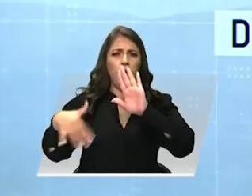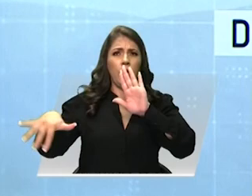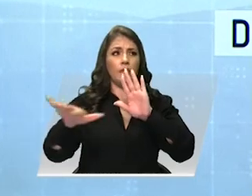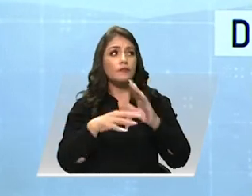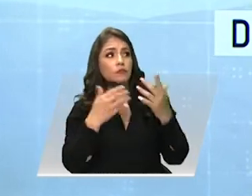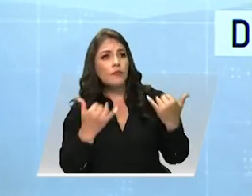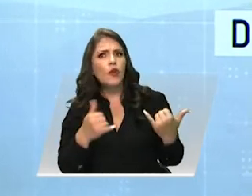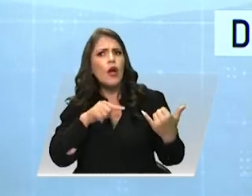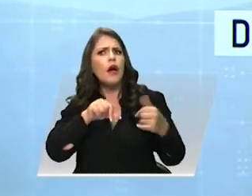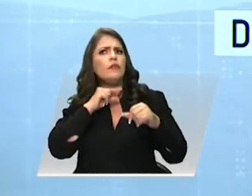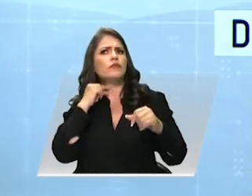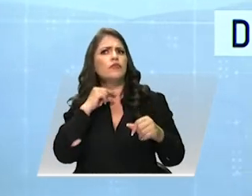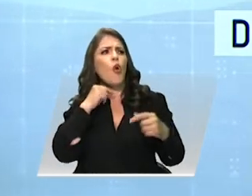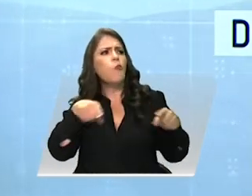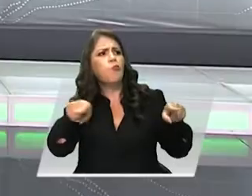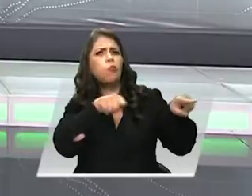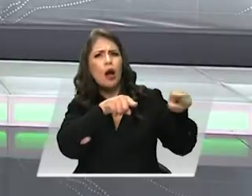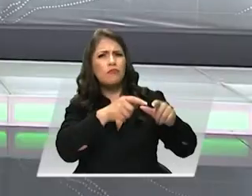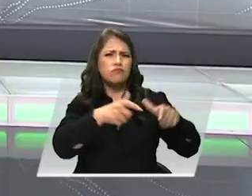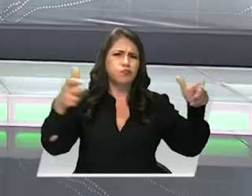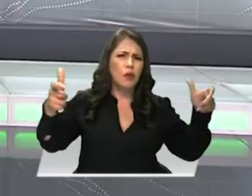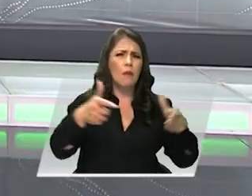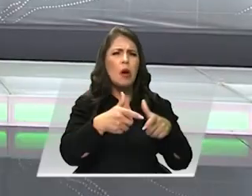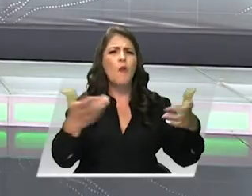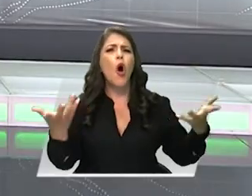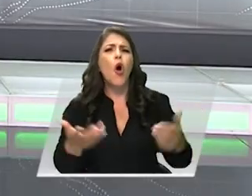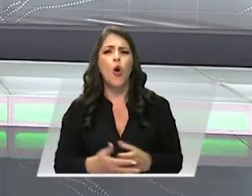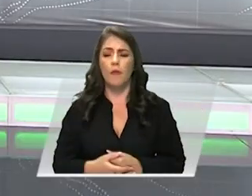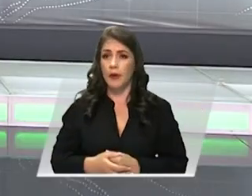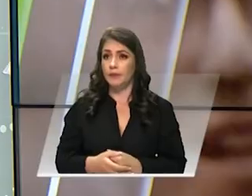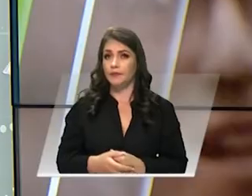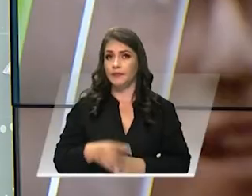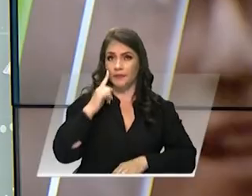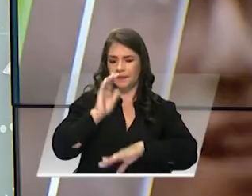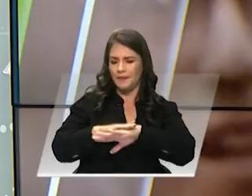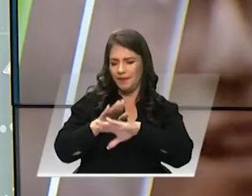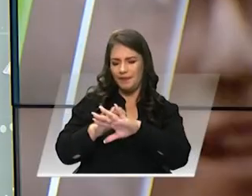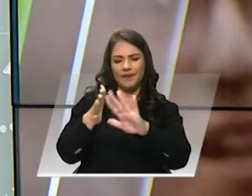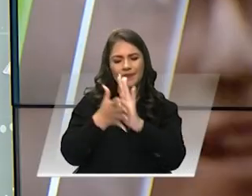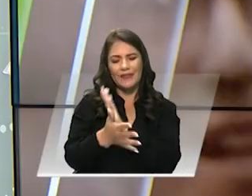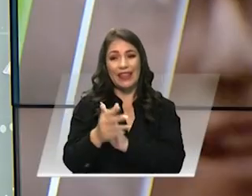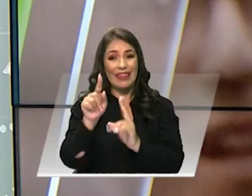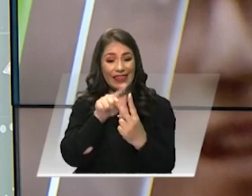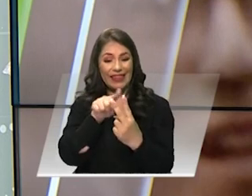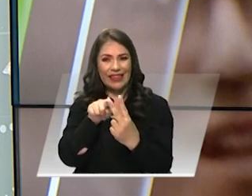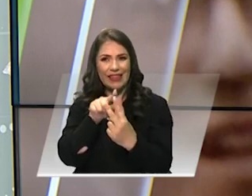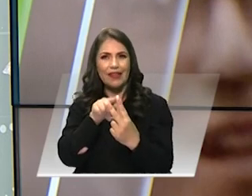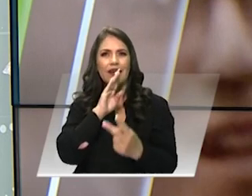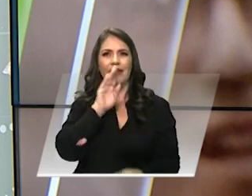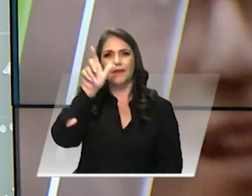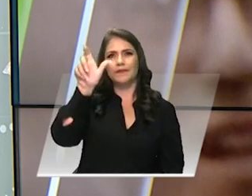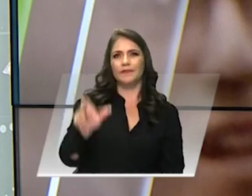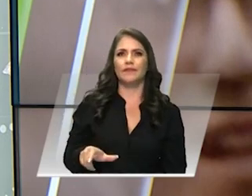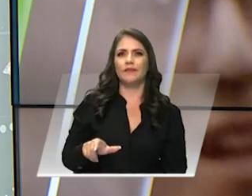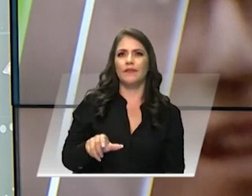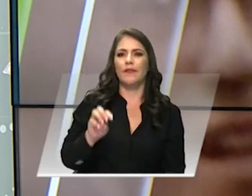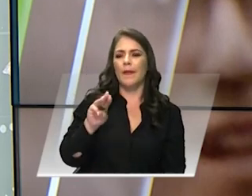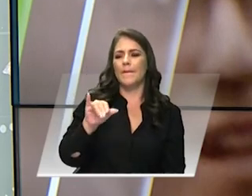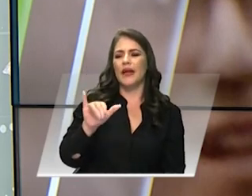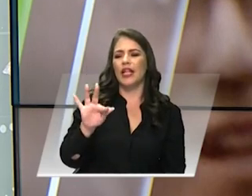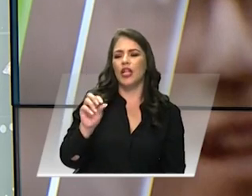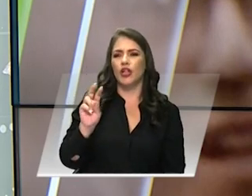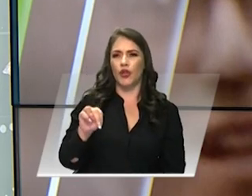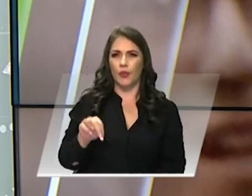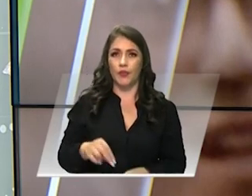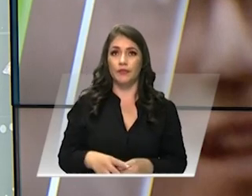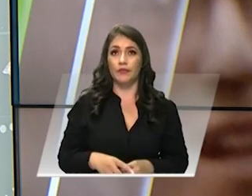esta importante subregión del departamento de Luis Horacio. Linda, y para ampliar estos dos temas, saludamos a nuestro corresponsal Milton Arbeláez,